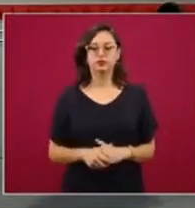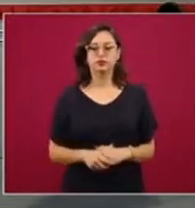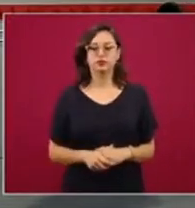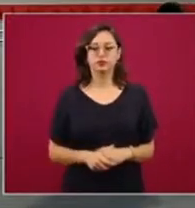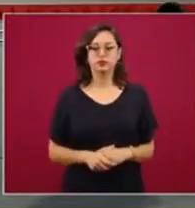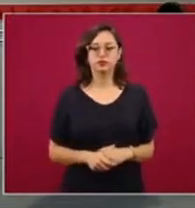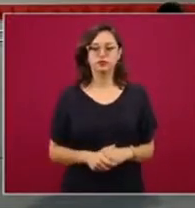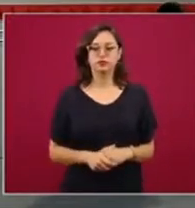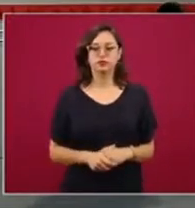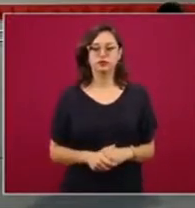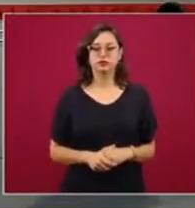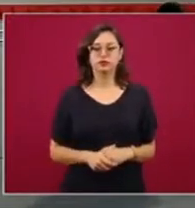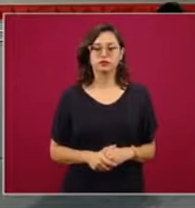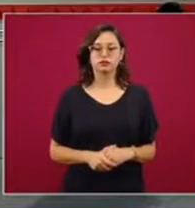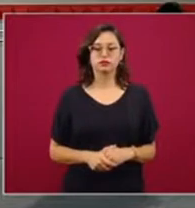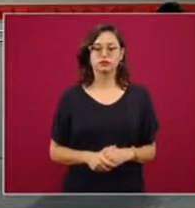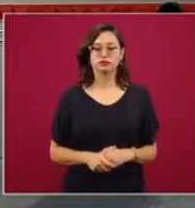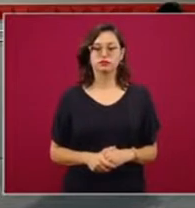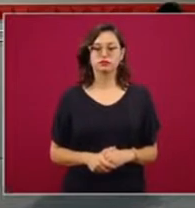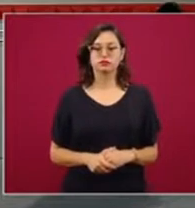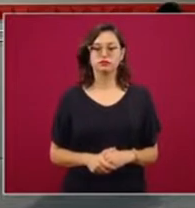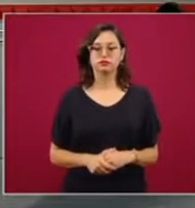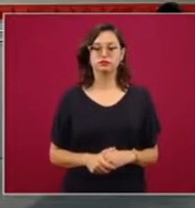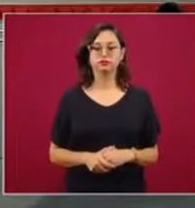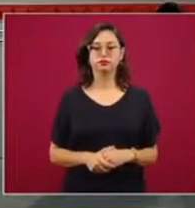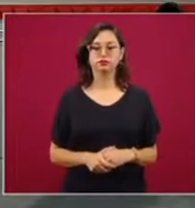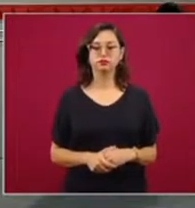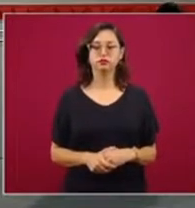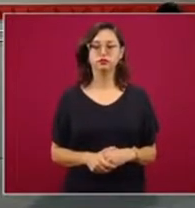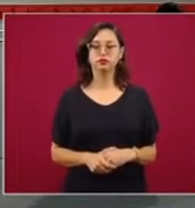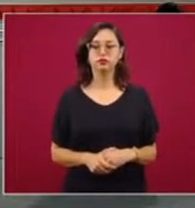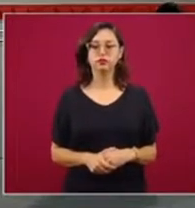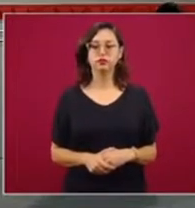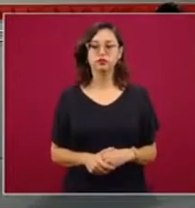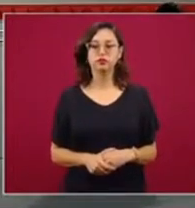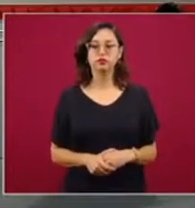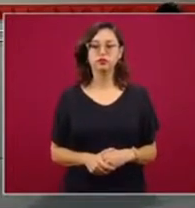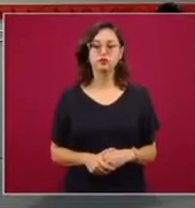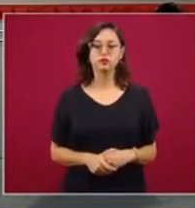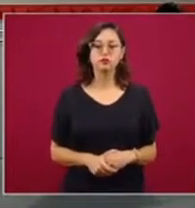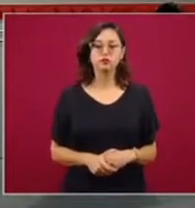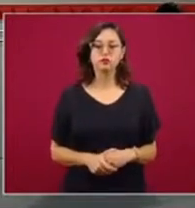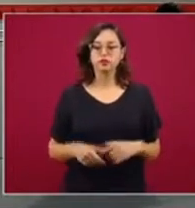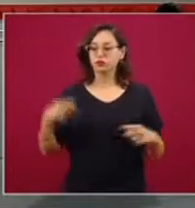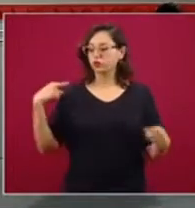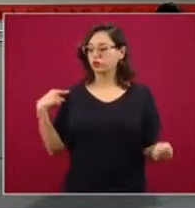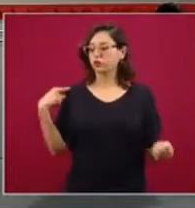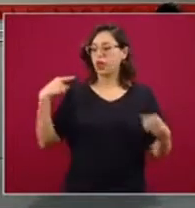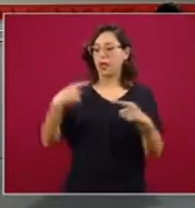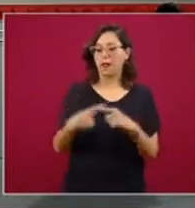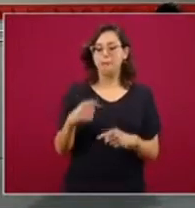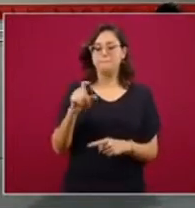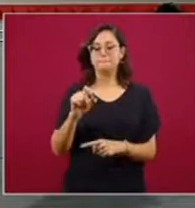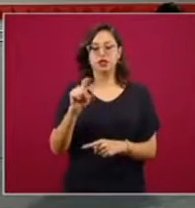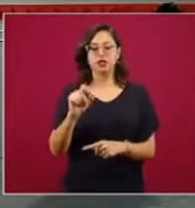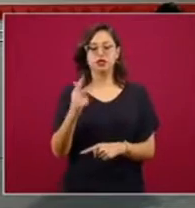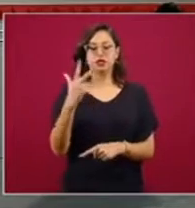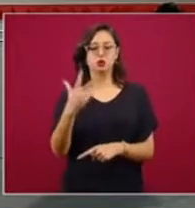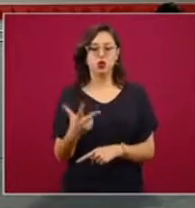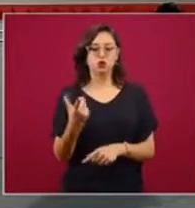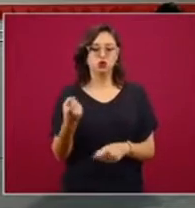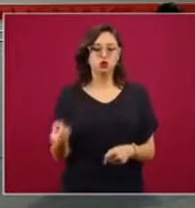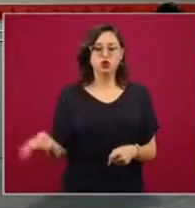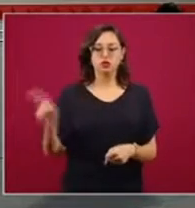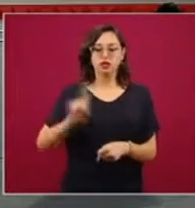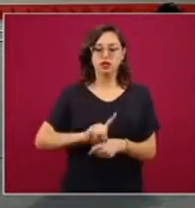Hoy tenemos ya 28 días, los 28 que lleva el mes de junio, desde que empezamos con